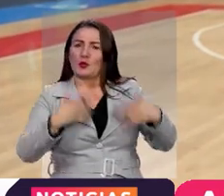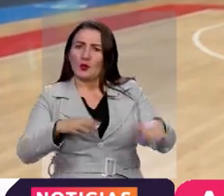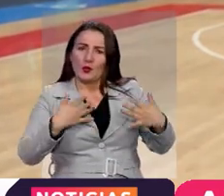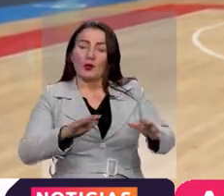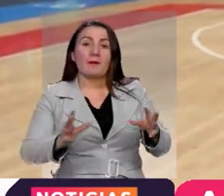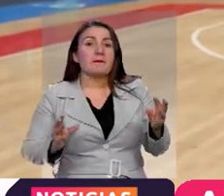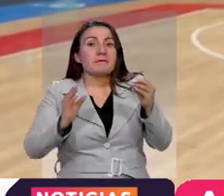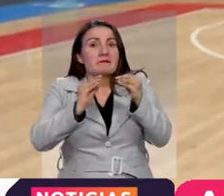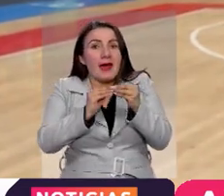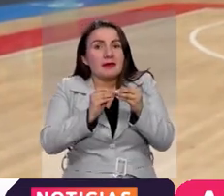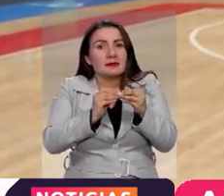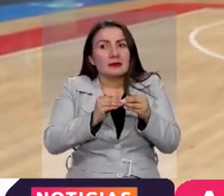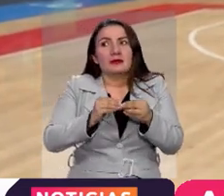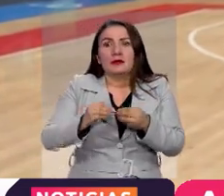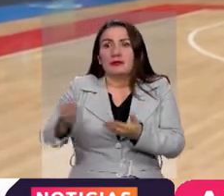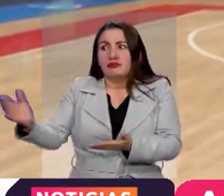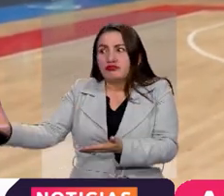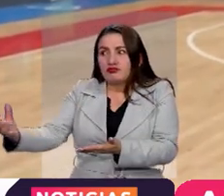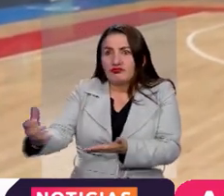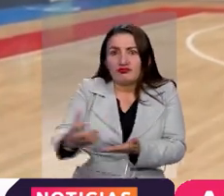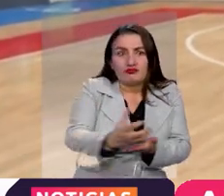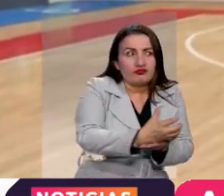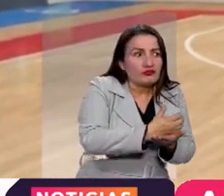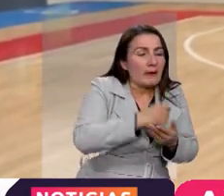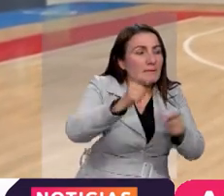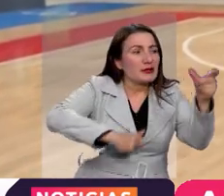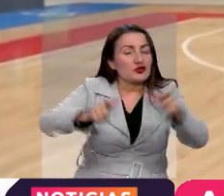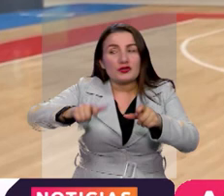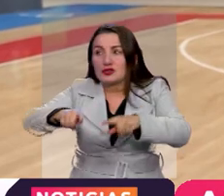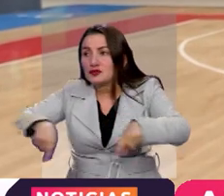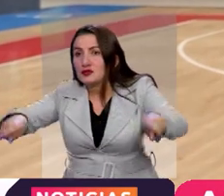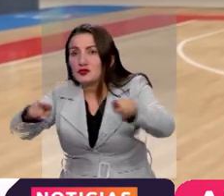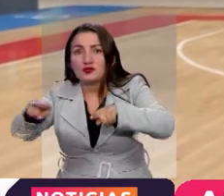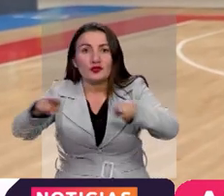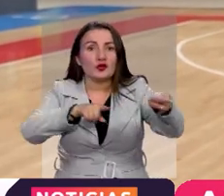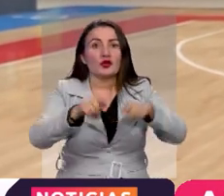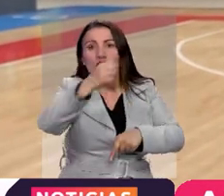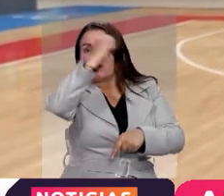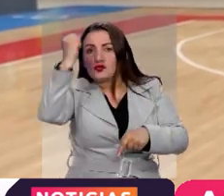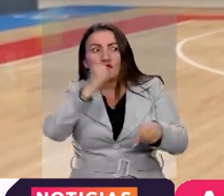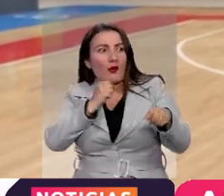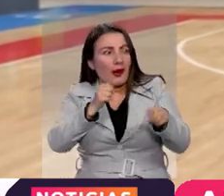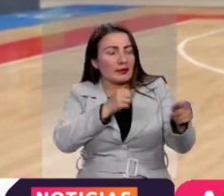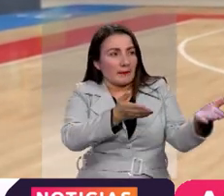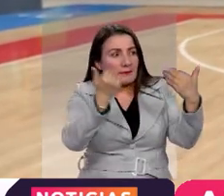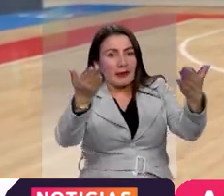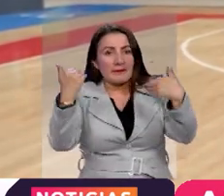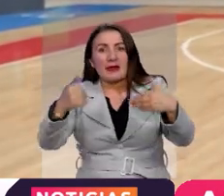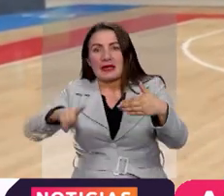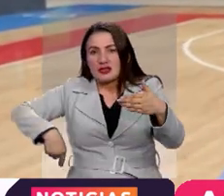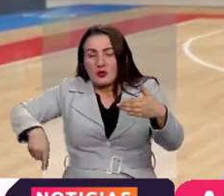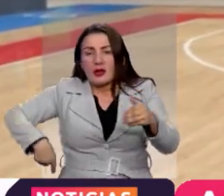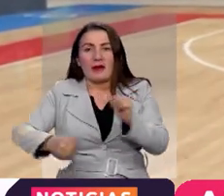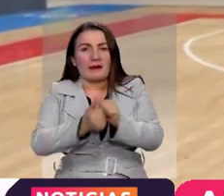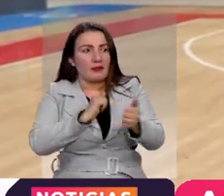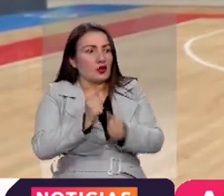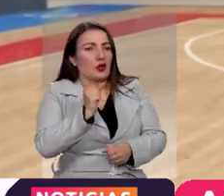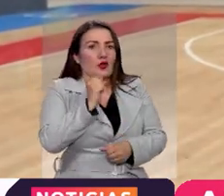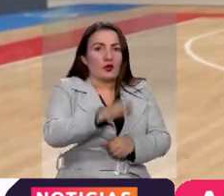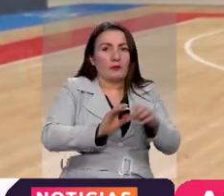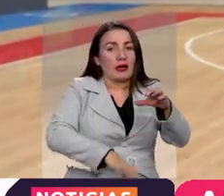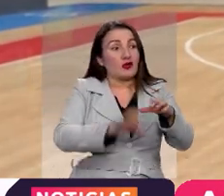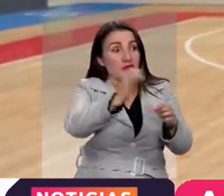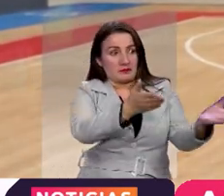además que empiece a recoger jugadores de Soacha y tenga en cuenta todo lo que son nuestras escuelas deportivas, nuestros clubes de